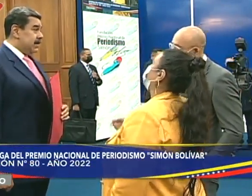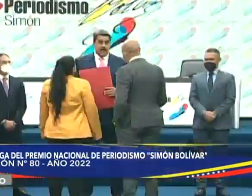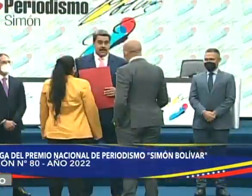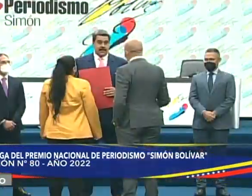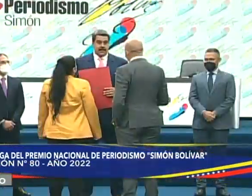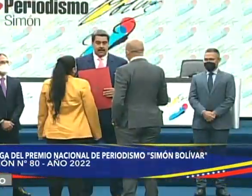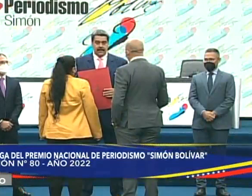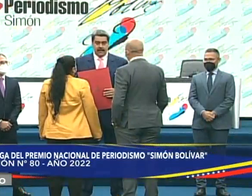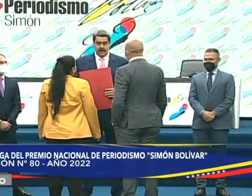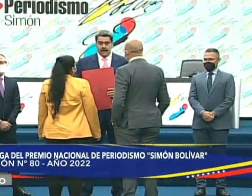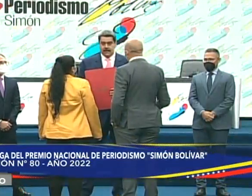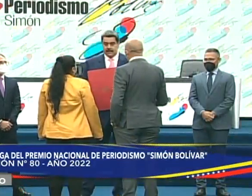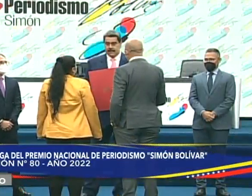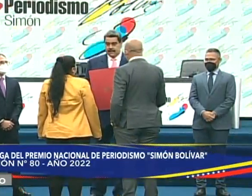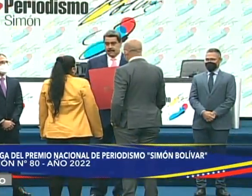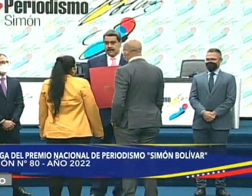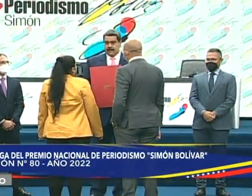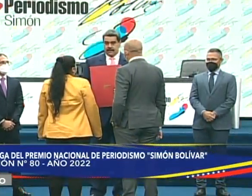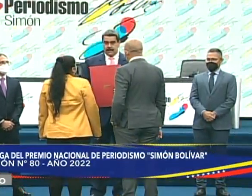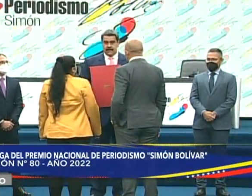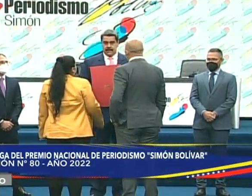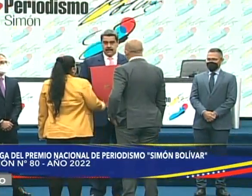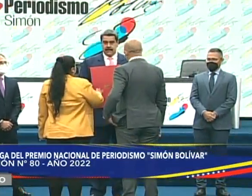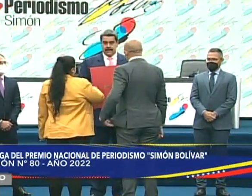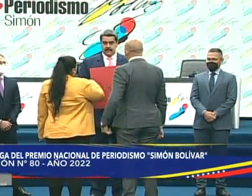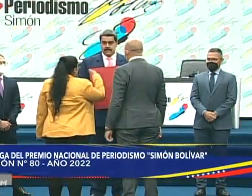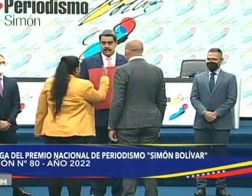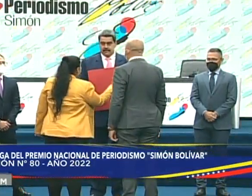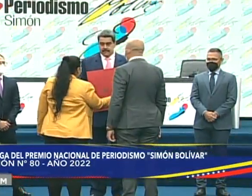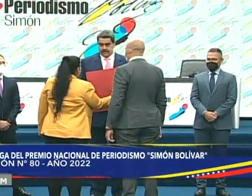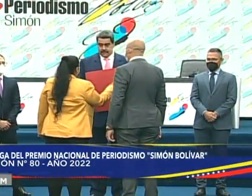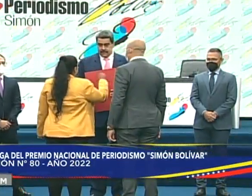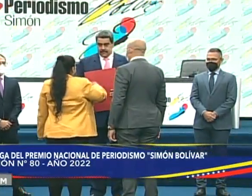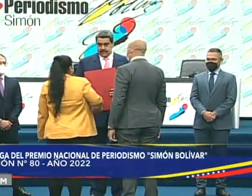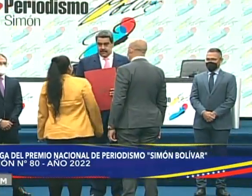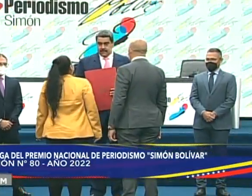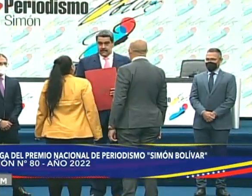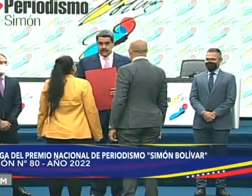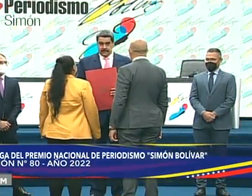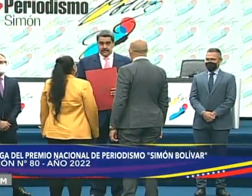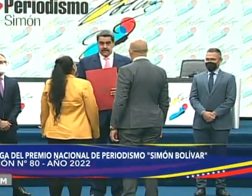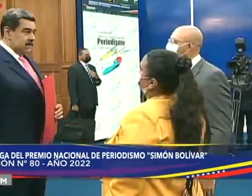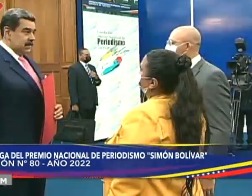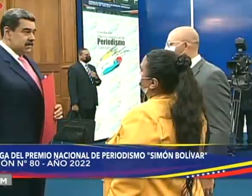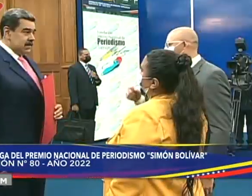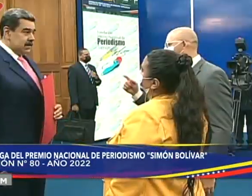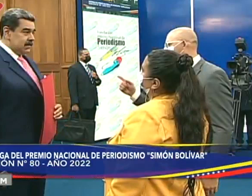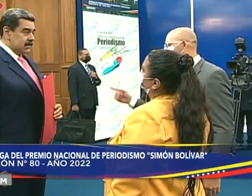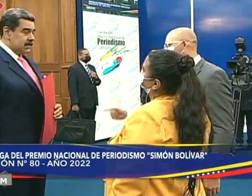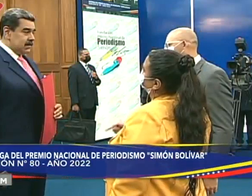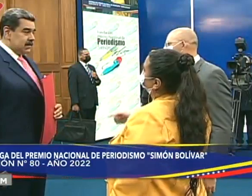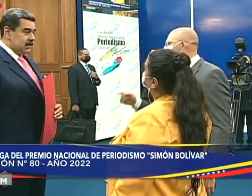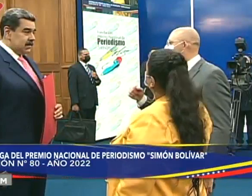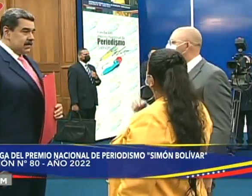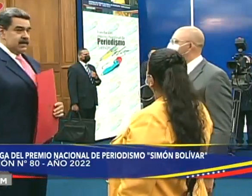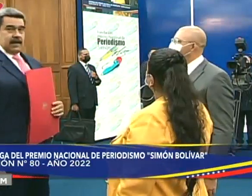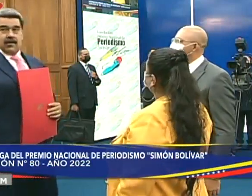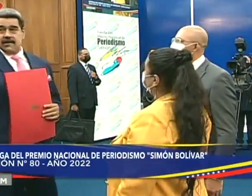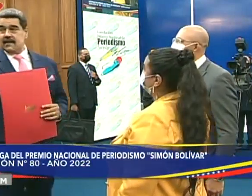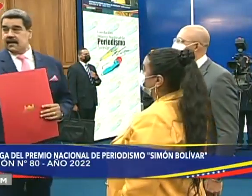todas esas bases que a través de los fake news, a través también de lo que ha sido